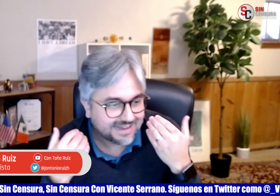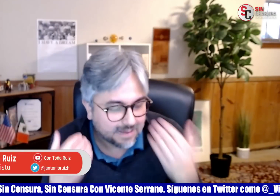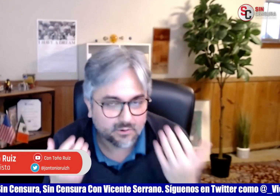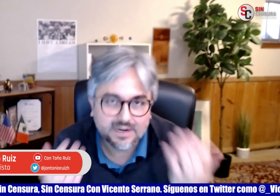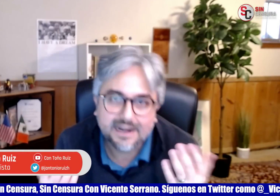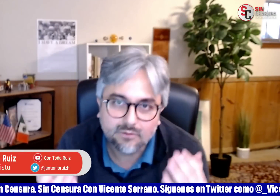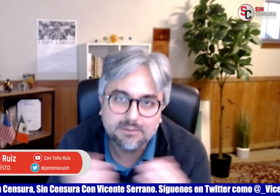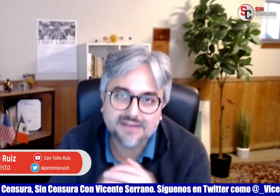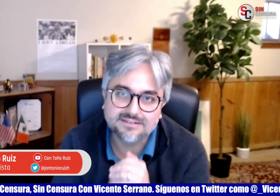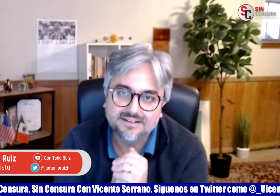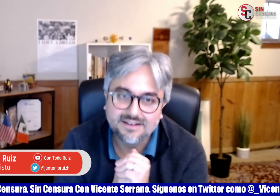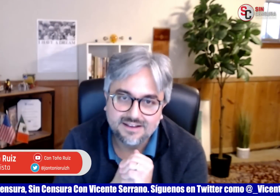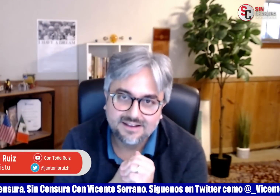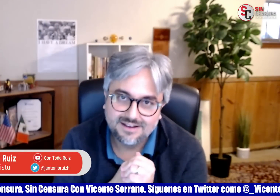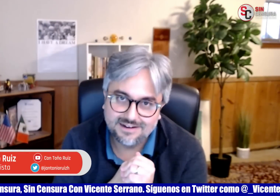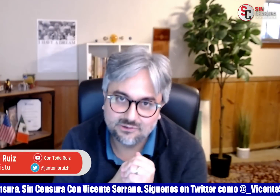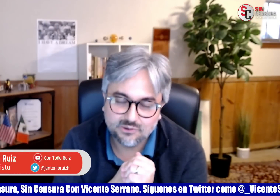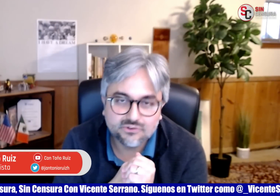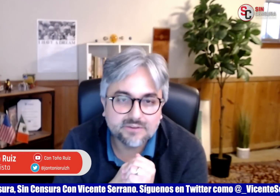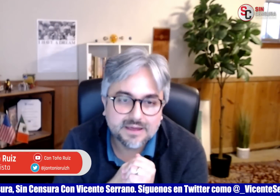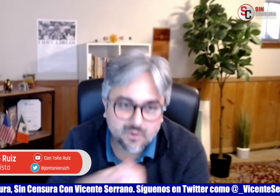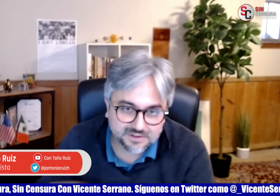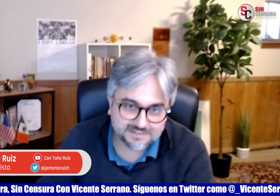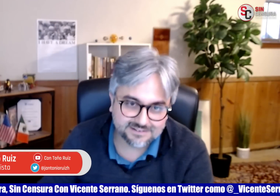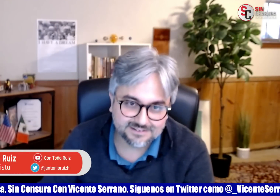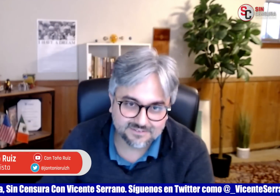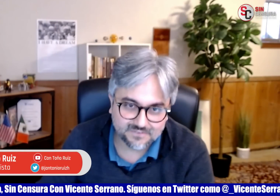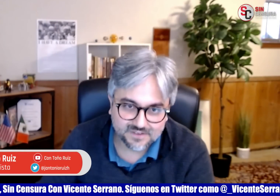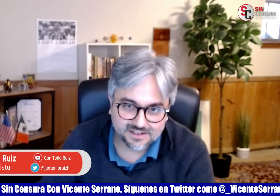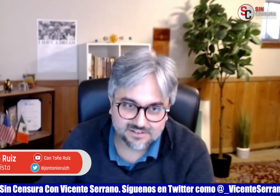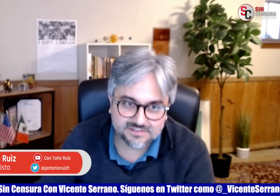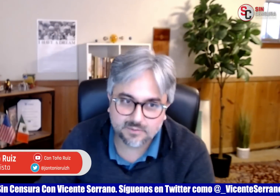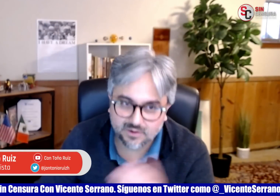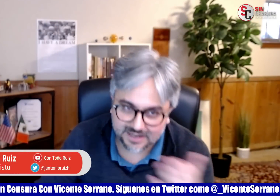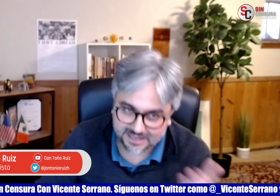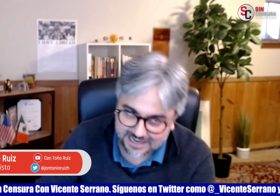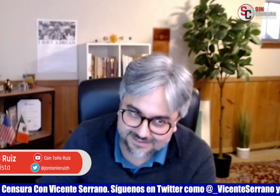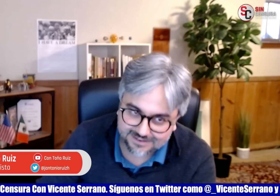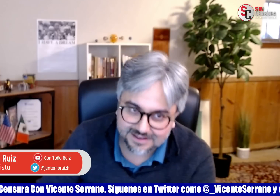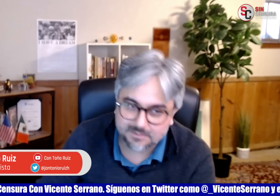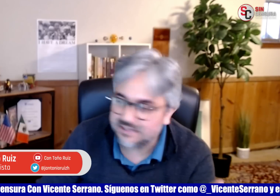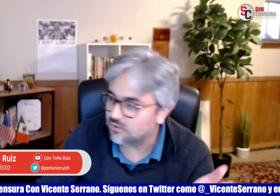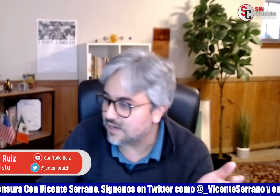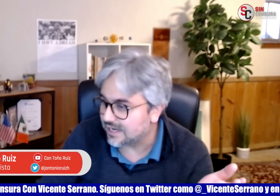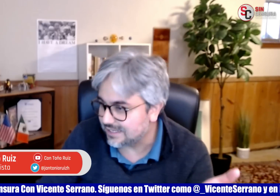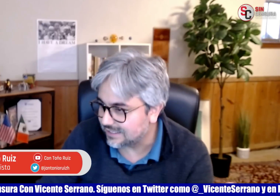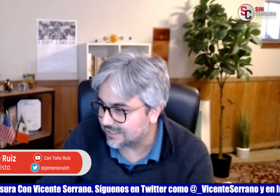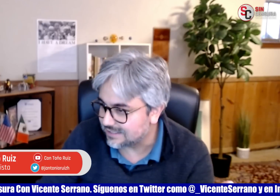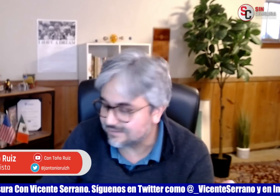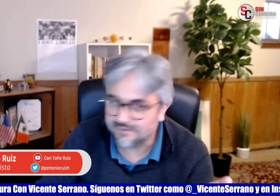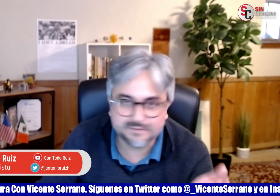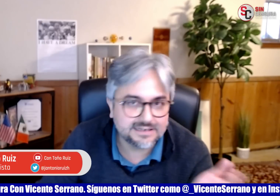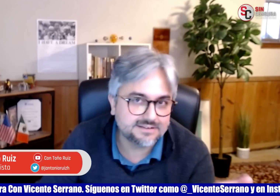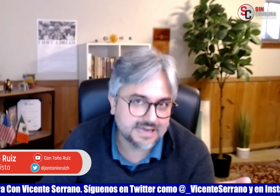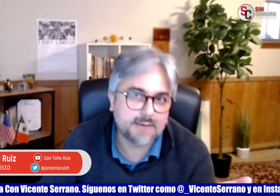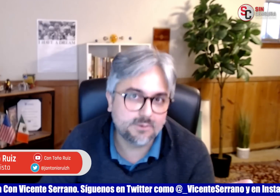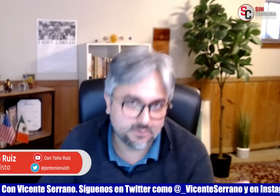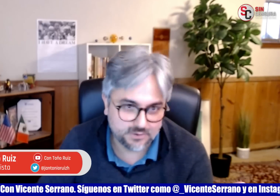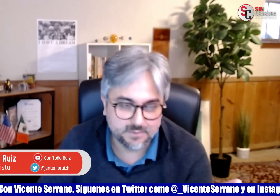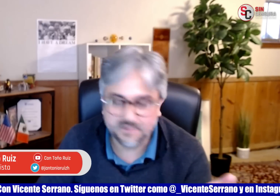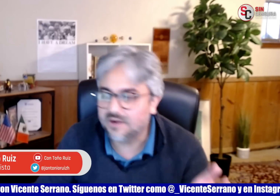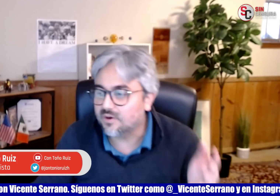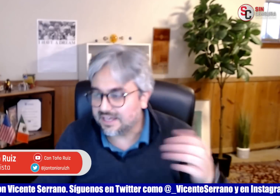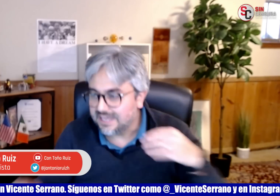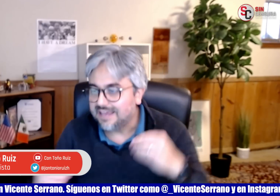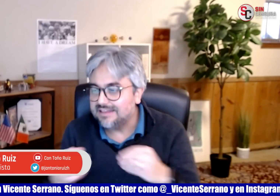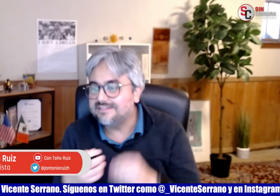hacer encabronar aún más a los conservadores. Entonces, bueno, le regala ese diablito y una agenda que dice feliz AMLO